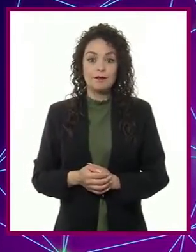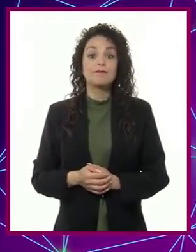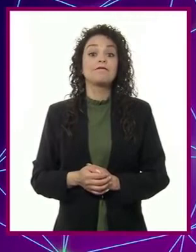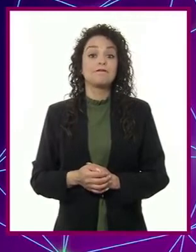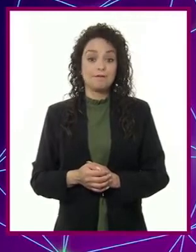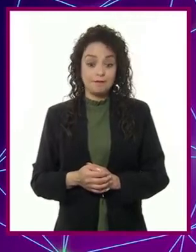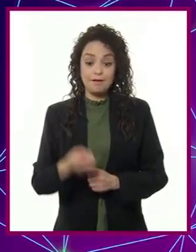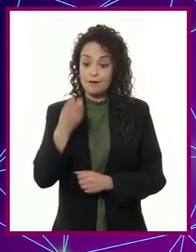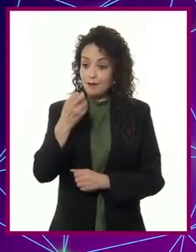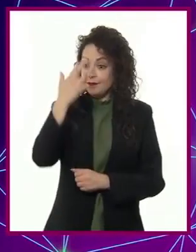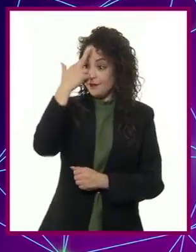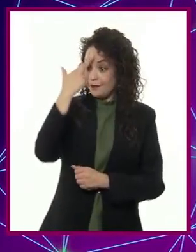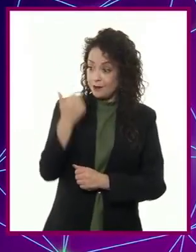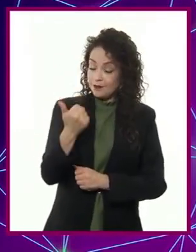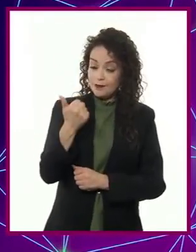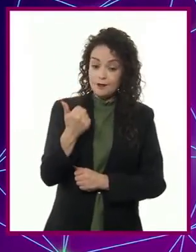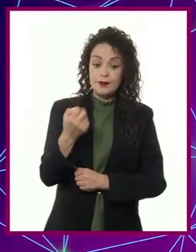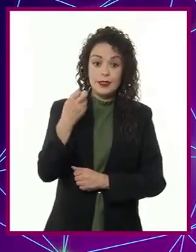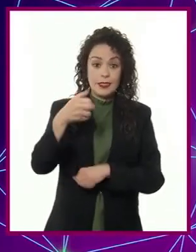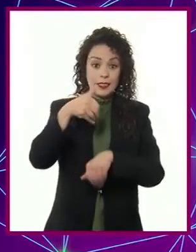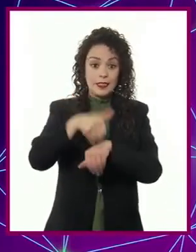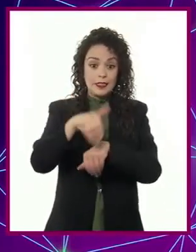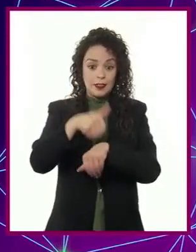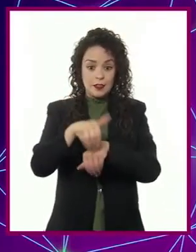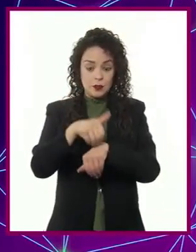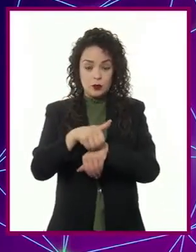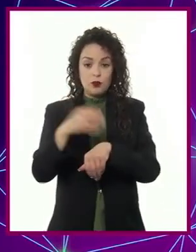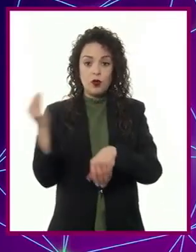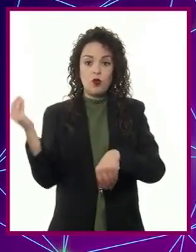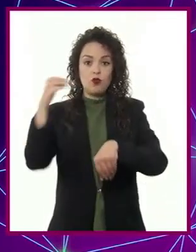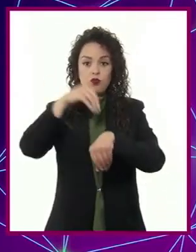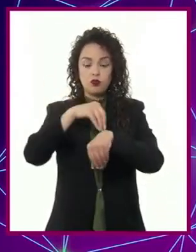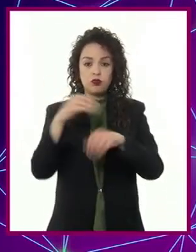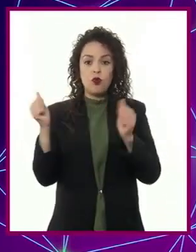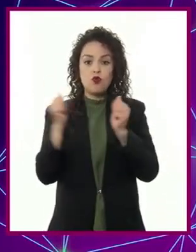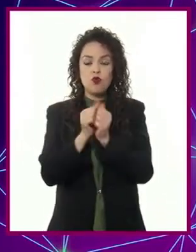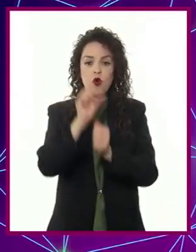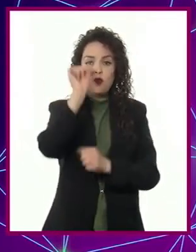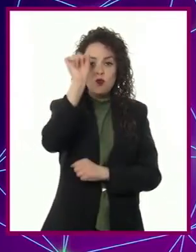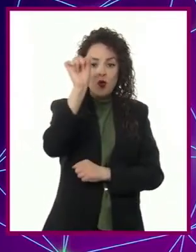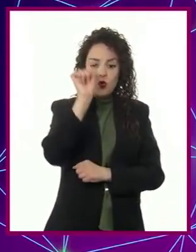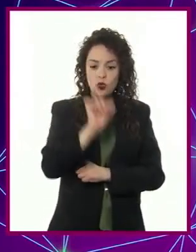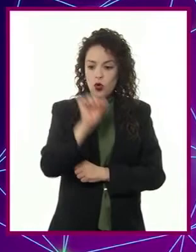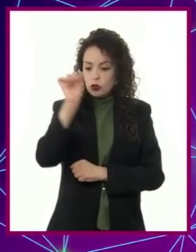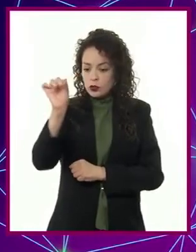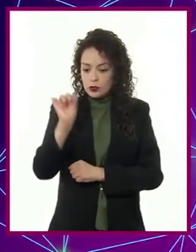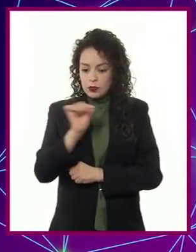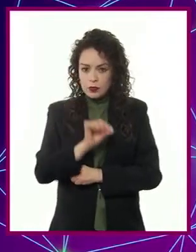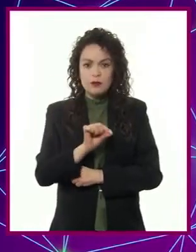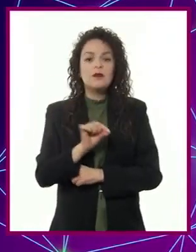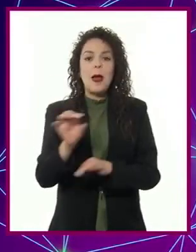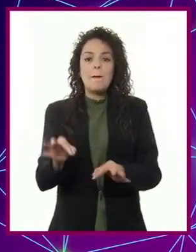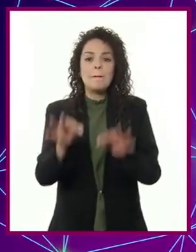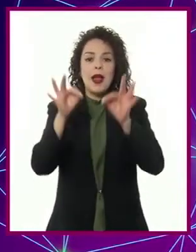En consecuencia, estos números escritos, el número de puntos, forman un triángulo